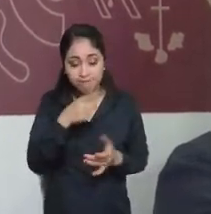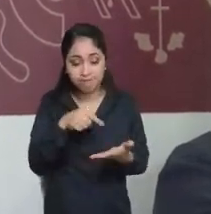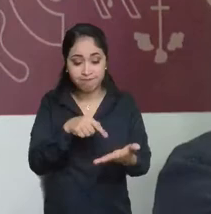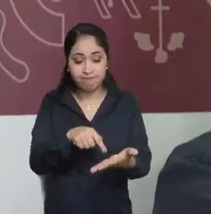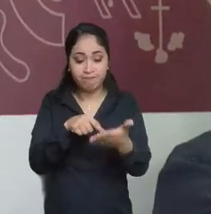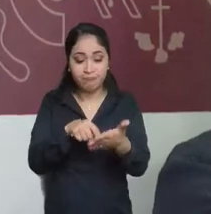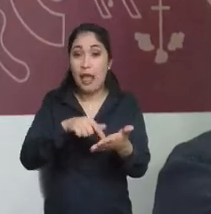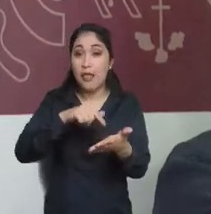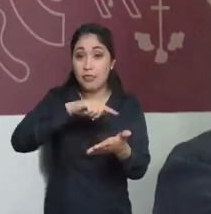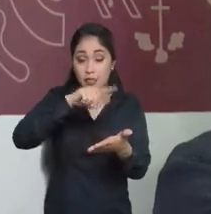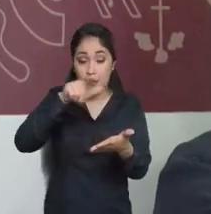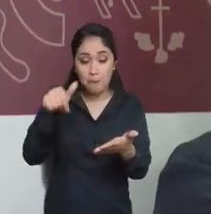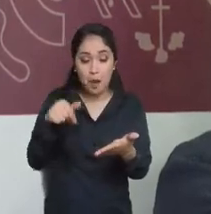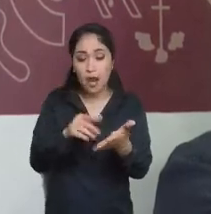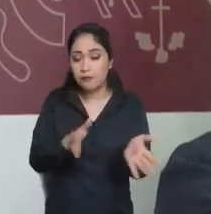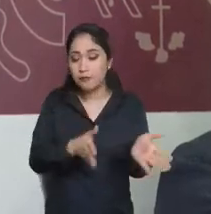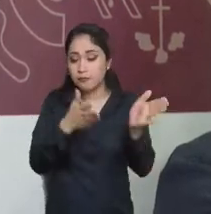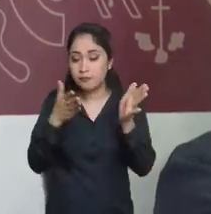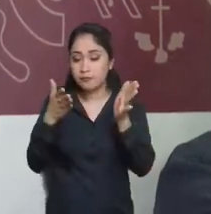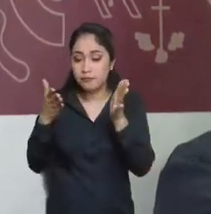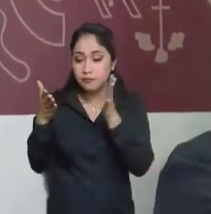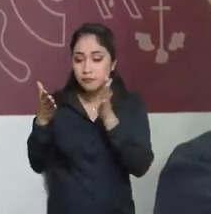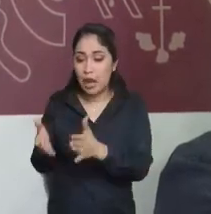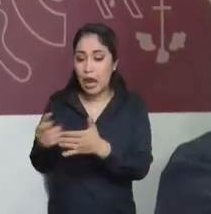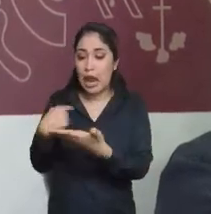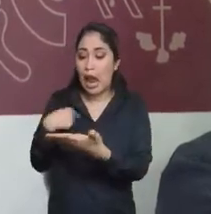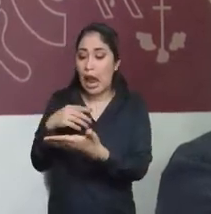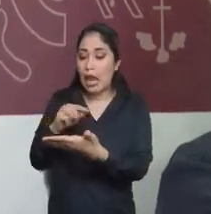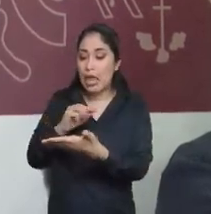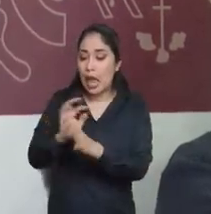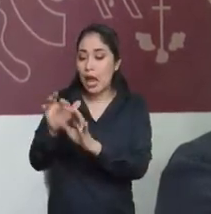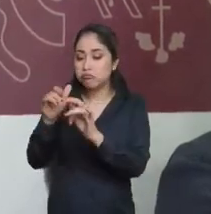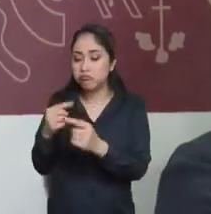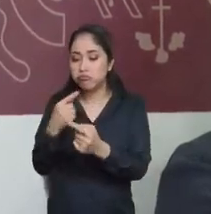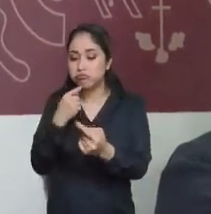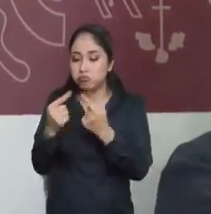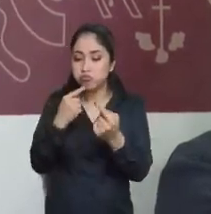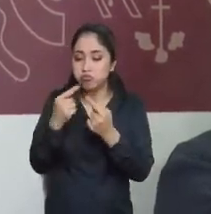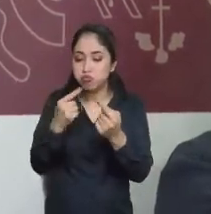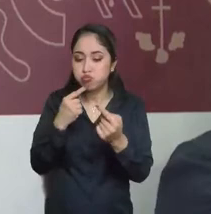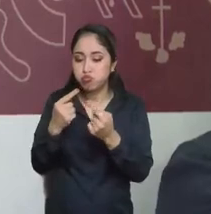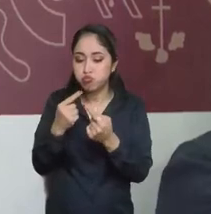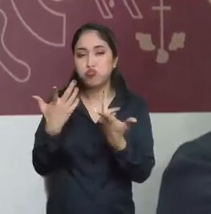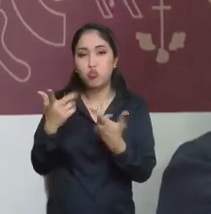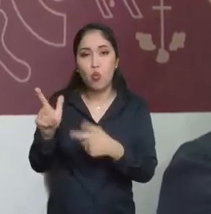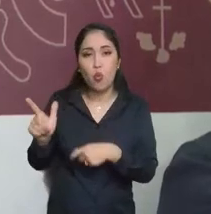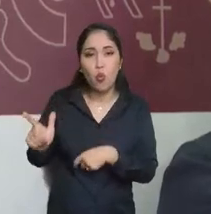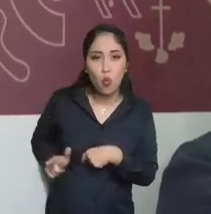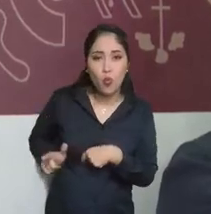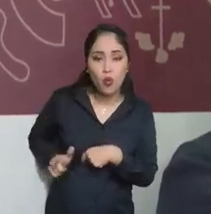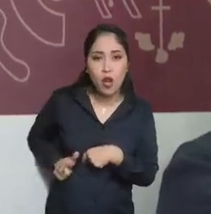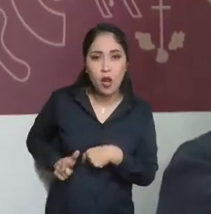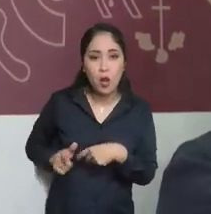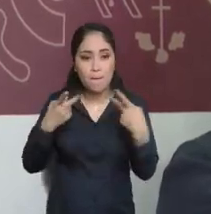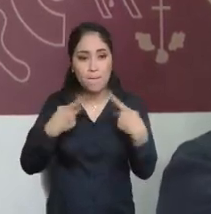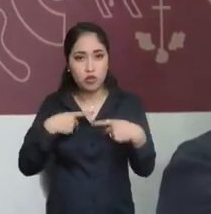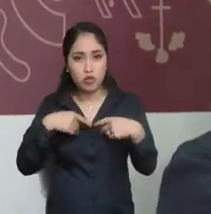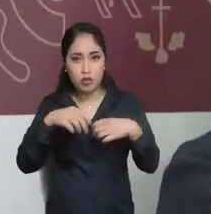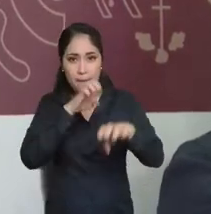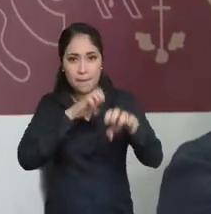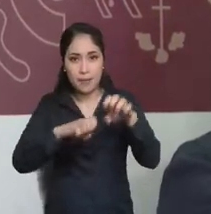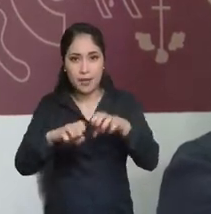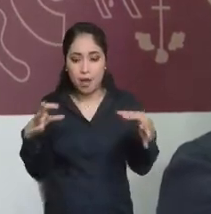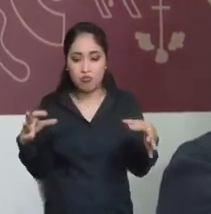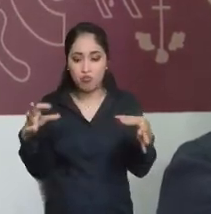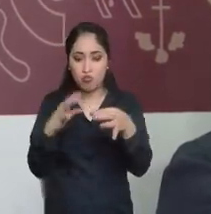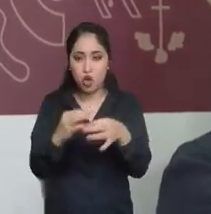en un convenio, contrato que hace el particular con el gobierno. Entonces, eso